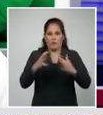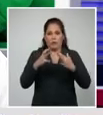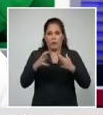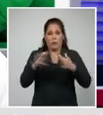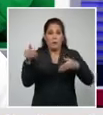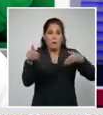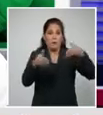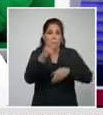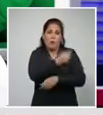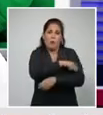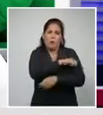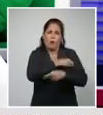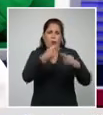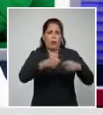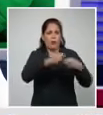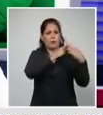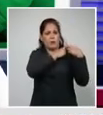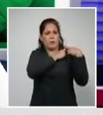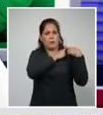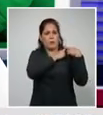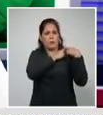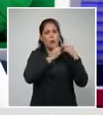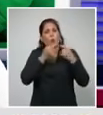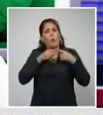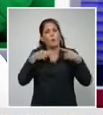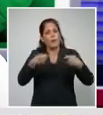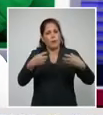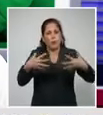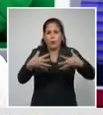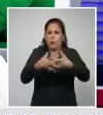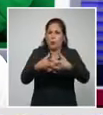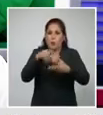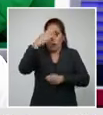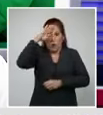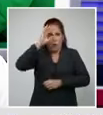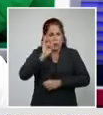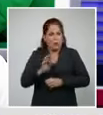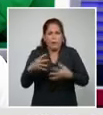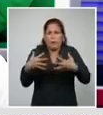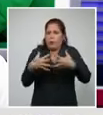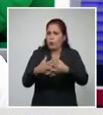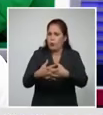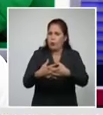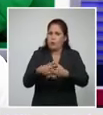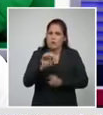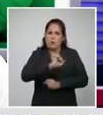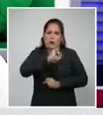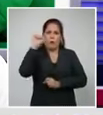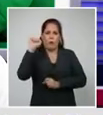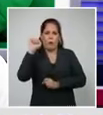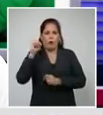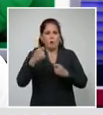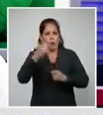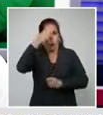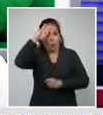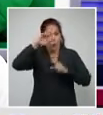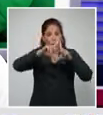participación autorresponsable, que nos unamos como hacemos los cubanos, como Cuba, que somos en